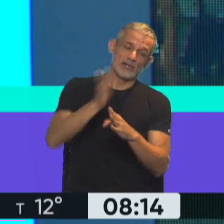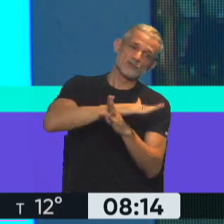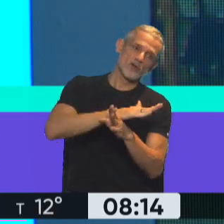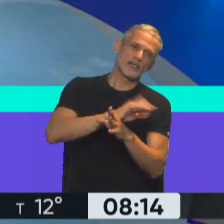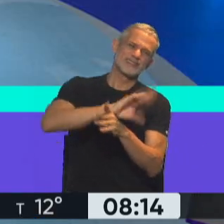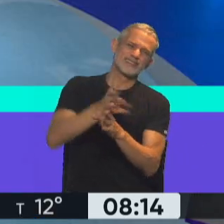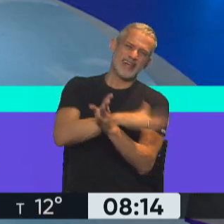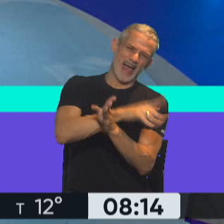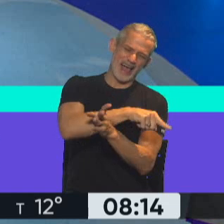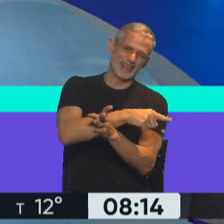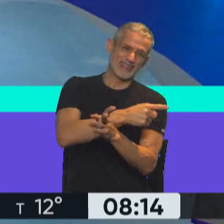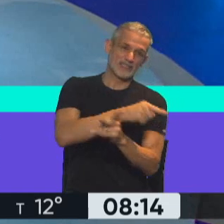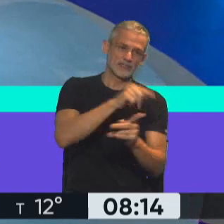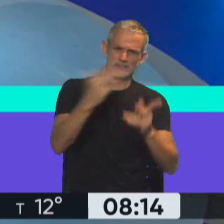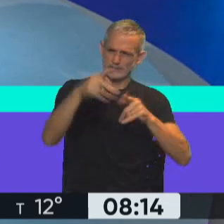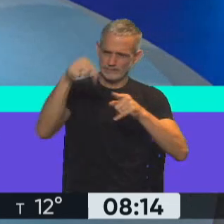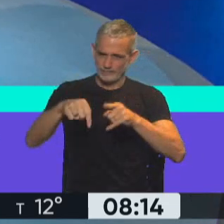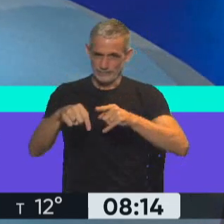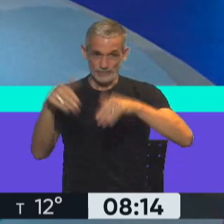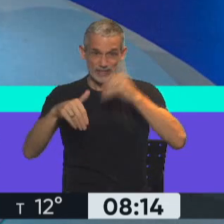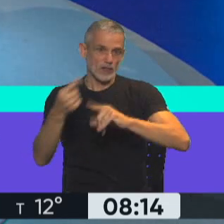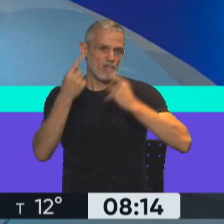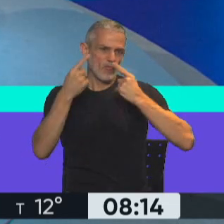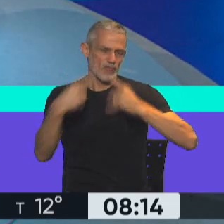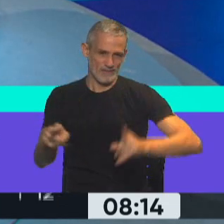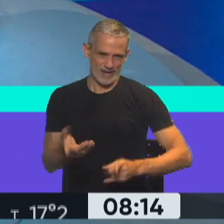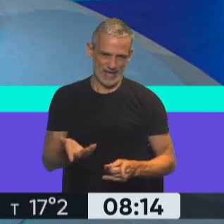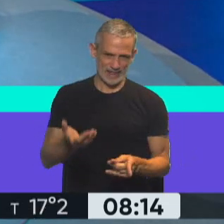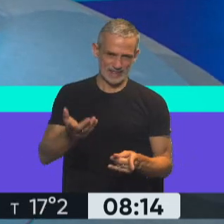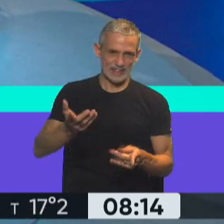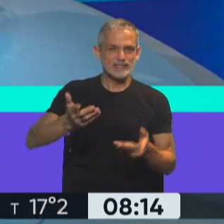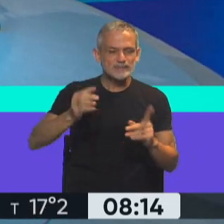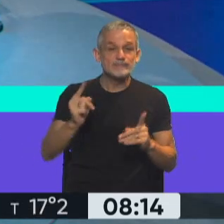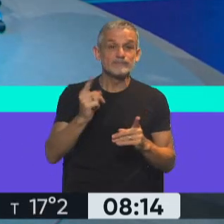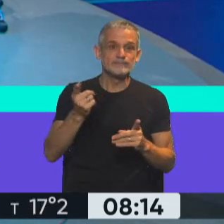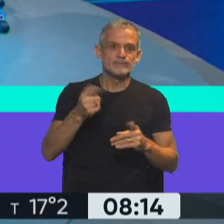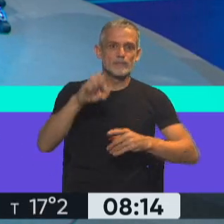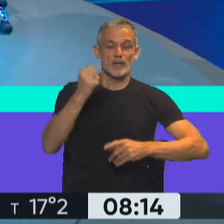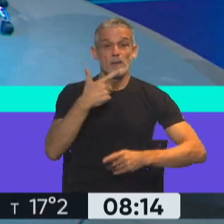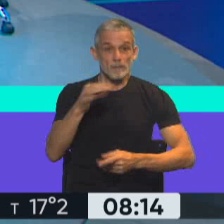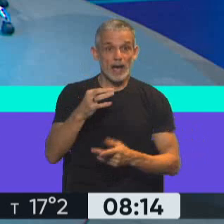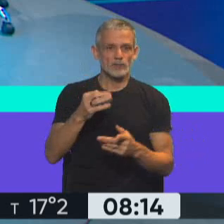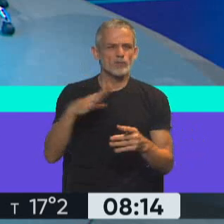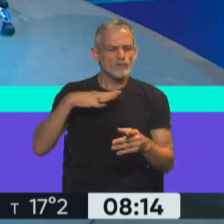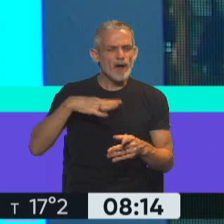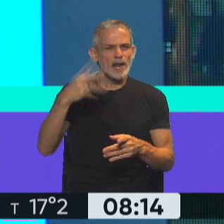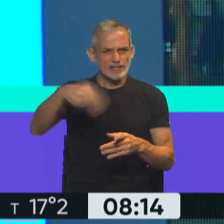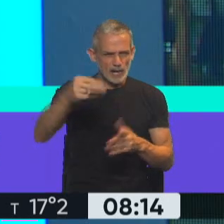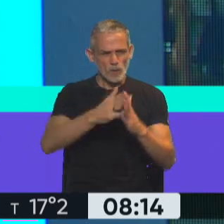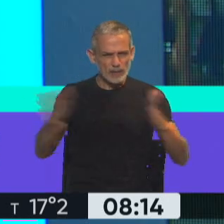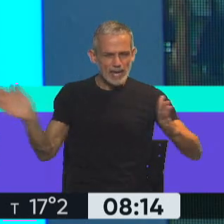vieja normalidad con lo que está sucediendo en este momento. Dicho esto, me parece que son unas pasos, es decir, queda hasta noviembre un